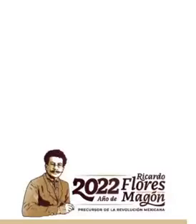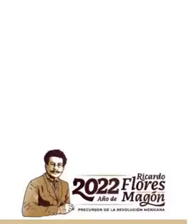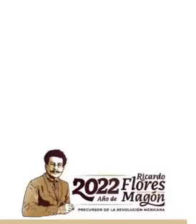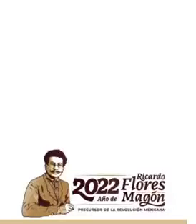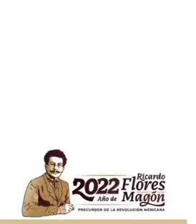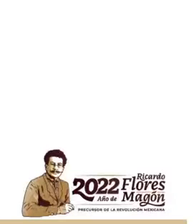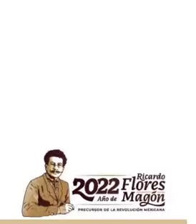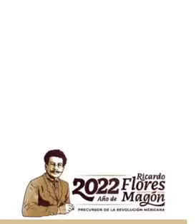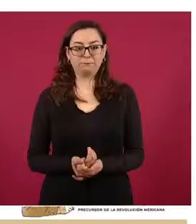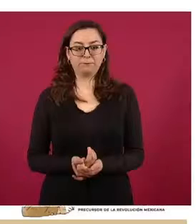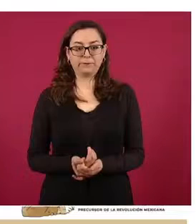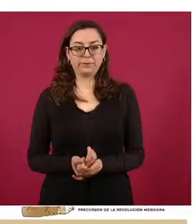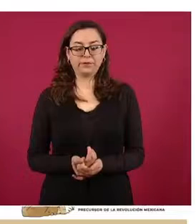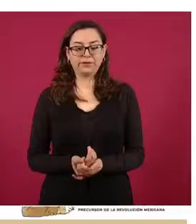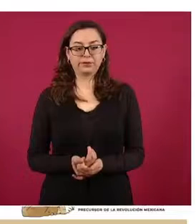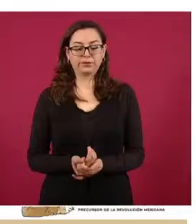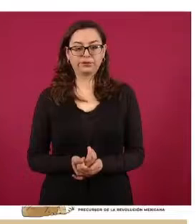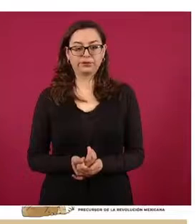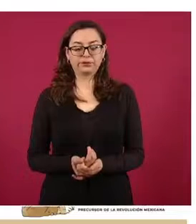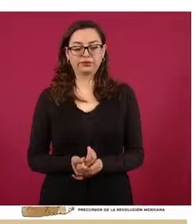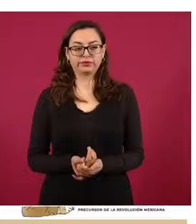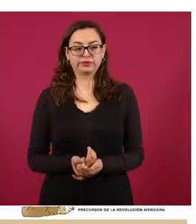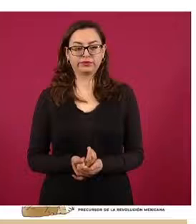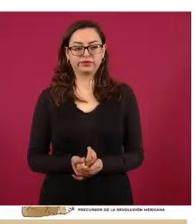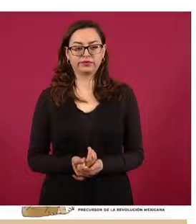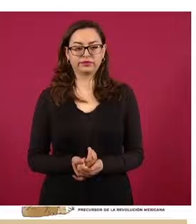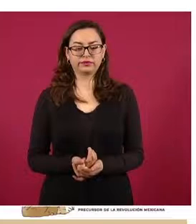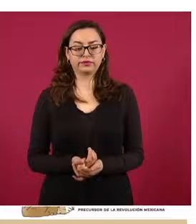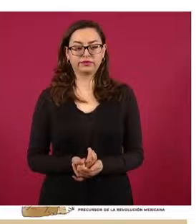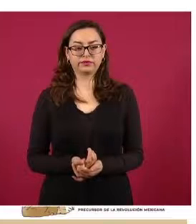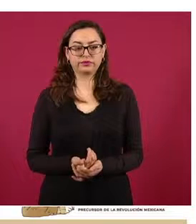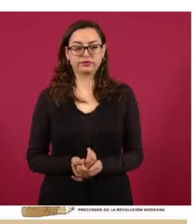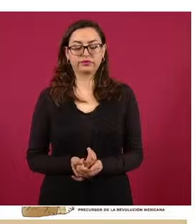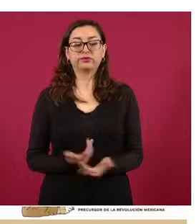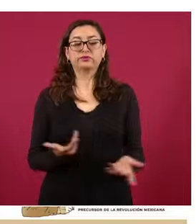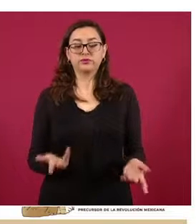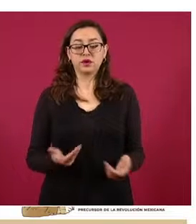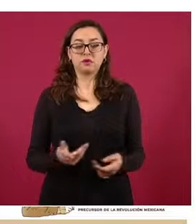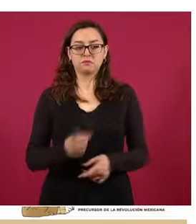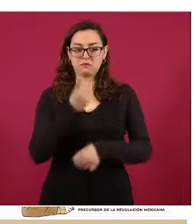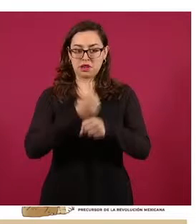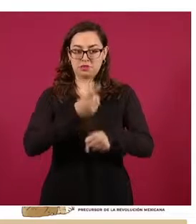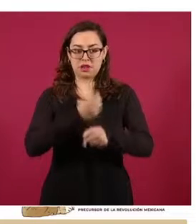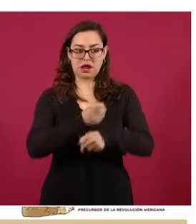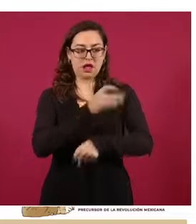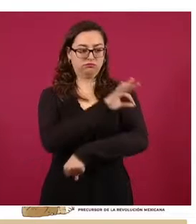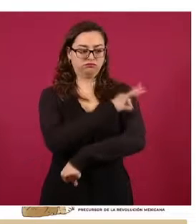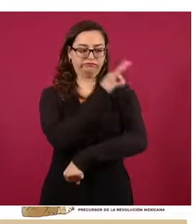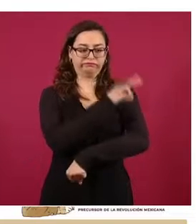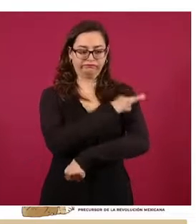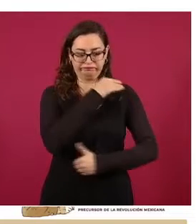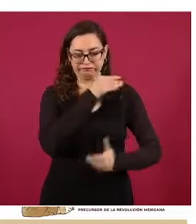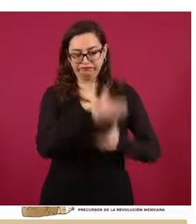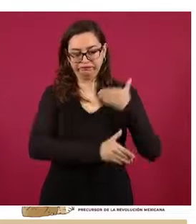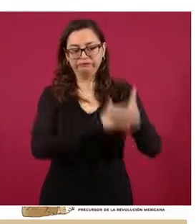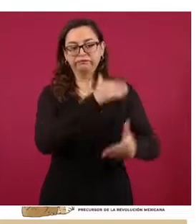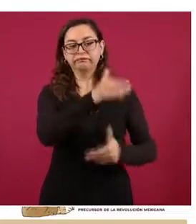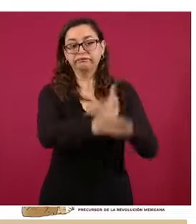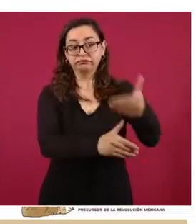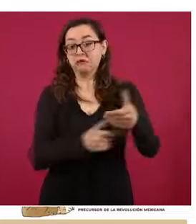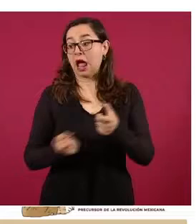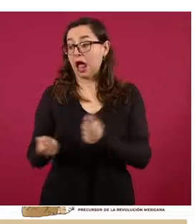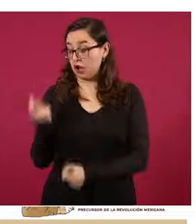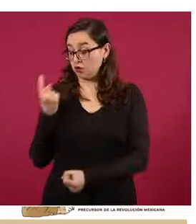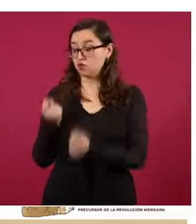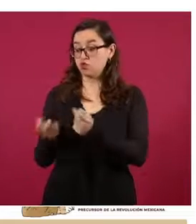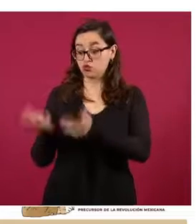8.7% son las segundas dosis. Seguimos avanzando en primera dosis, pero también ya poniendo la segunda dosis en la medida en que